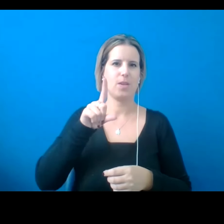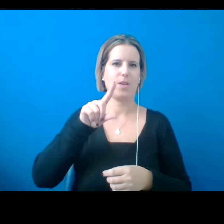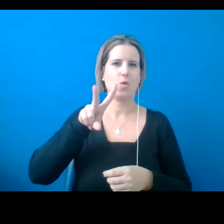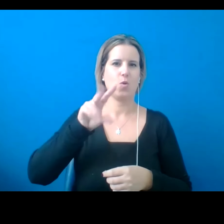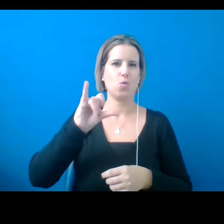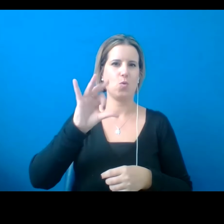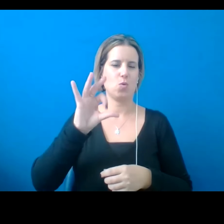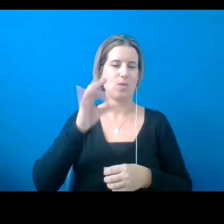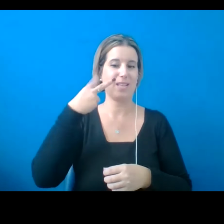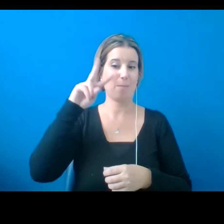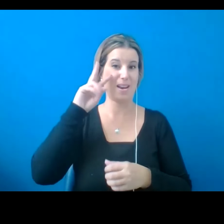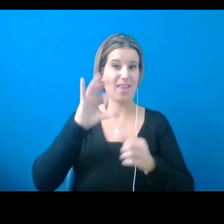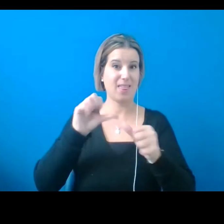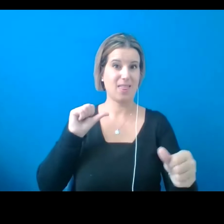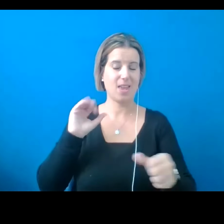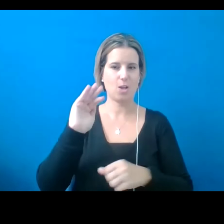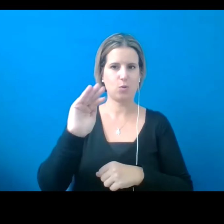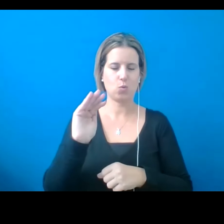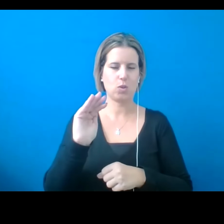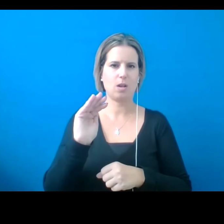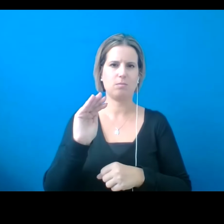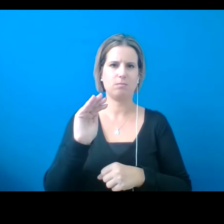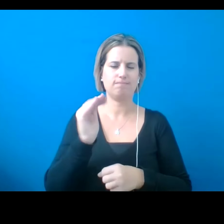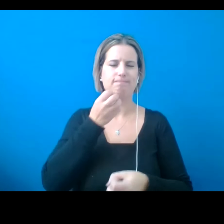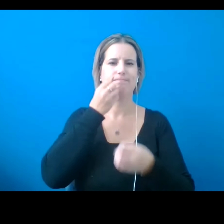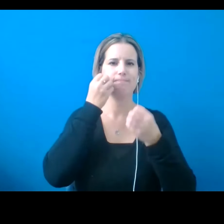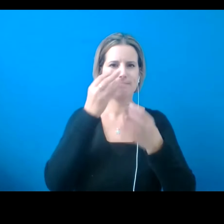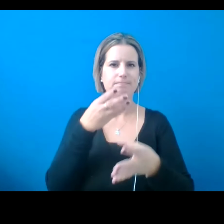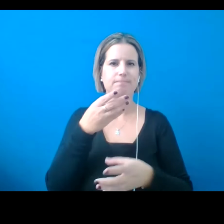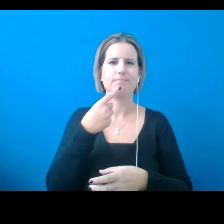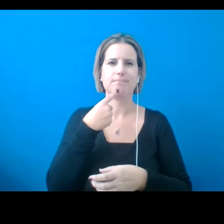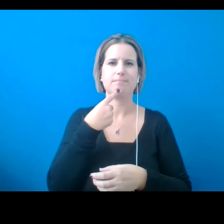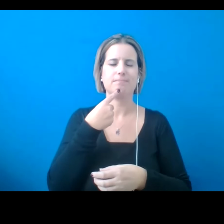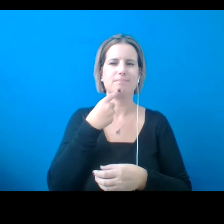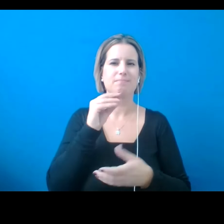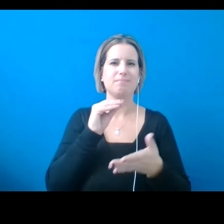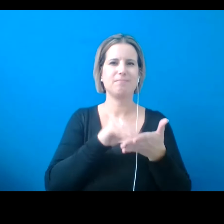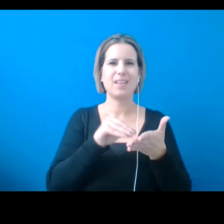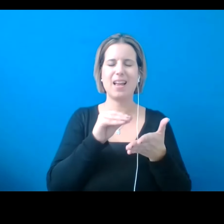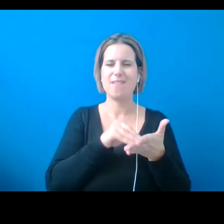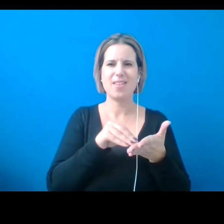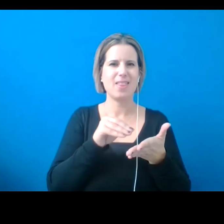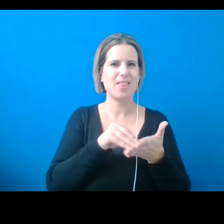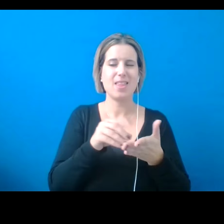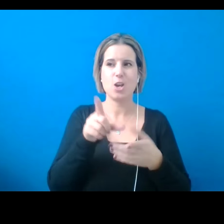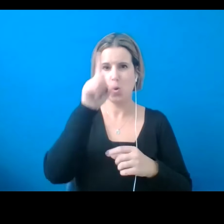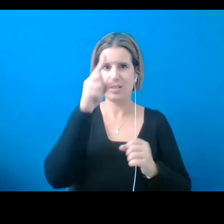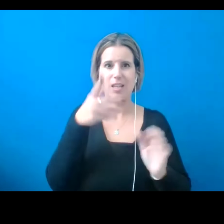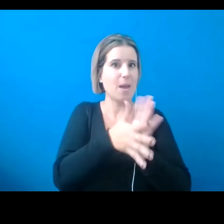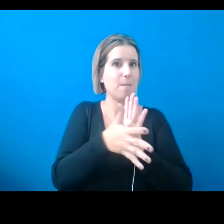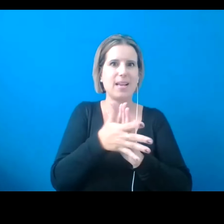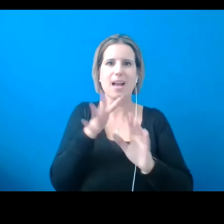experiencia que nos ha trasladado comentaba que a veces no era capaz de explicar lo que le pasó claro si